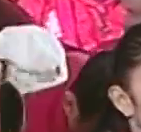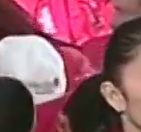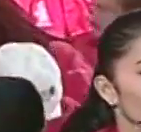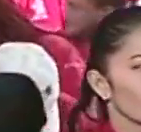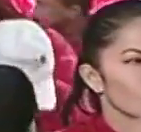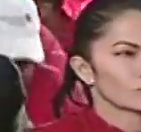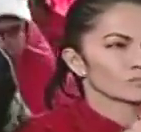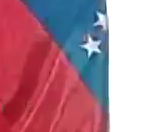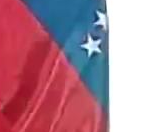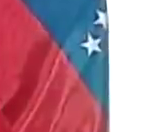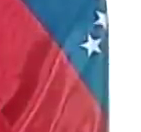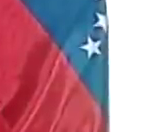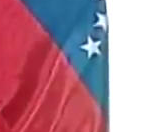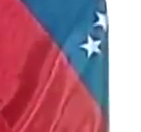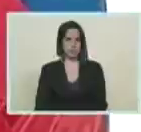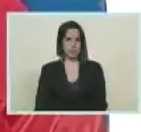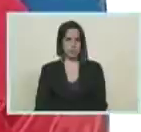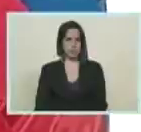Y me perdonan